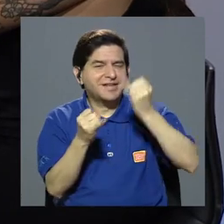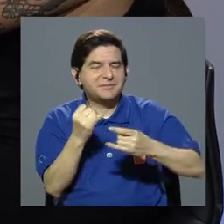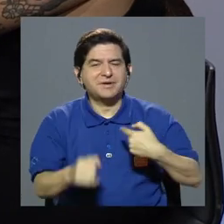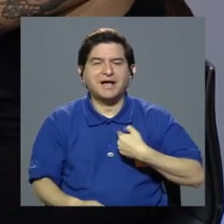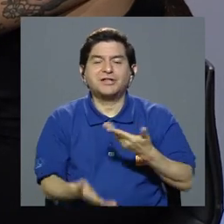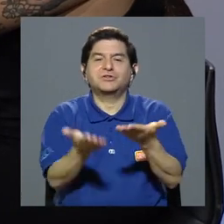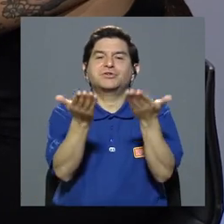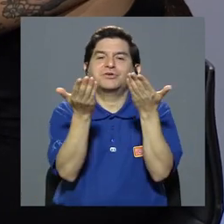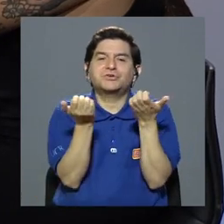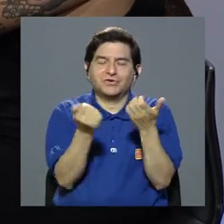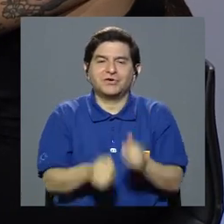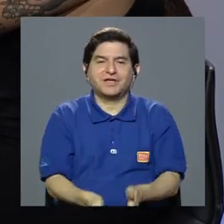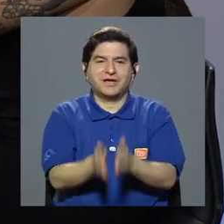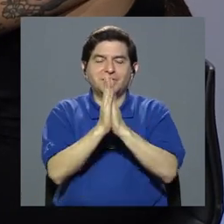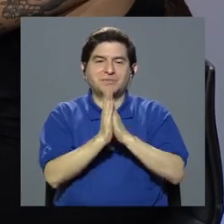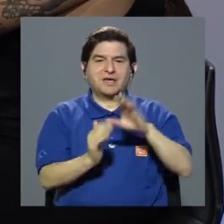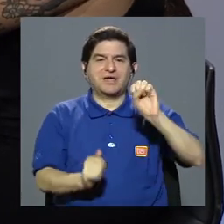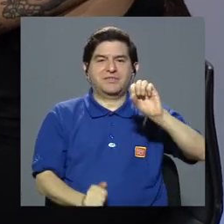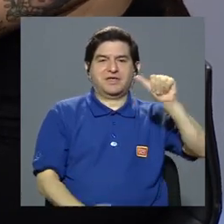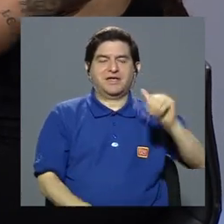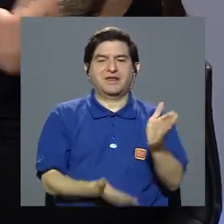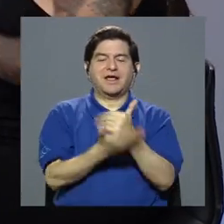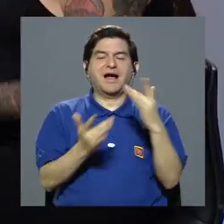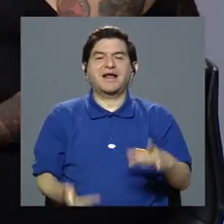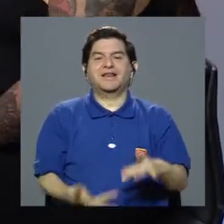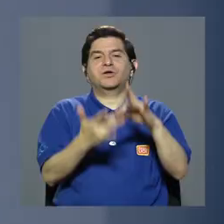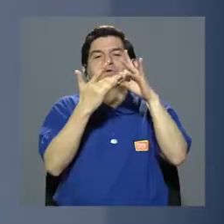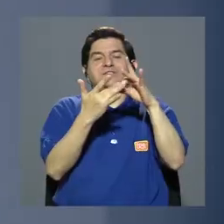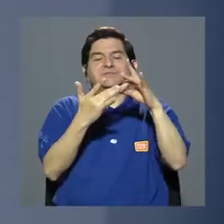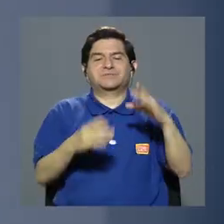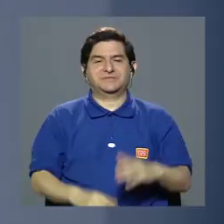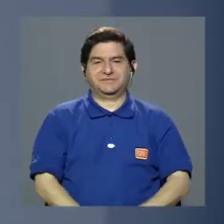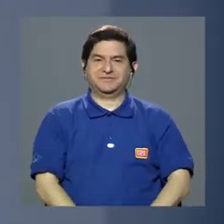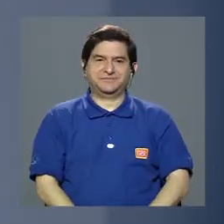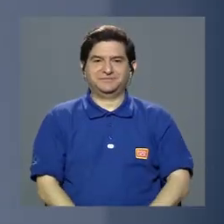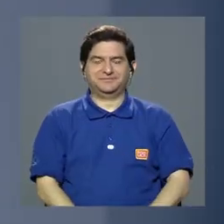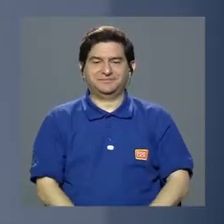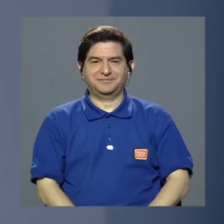pero yo quiero susana que haga algo especial